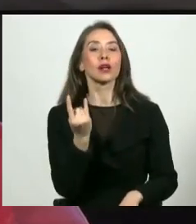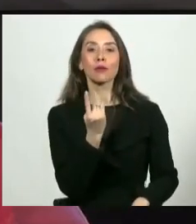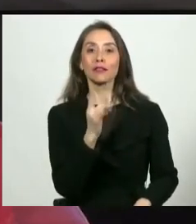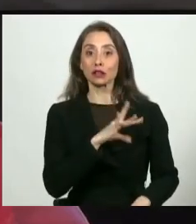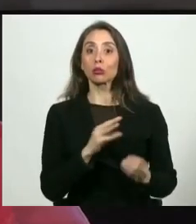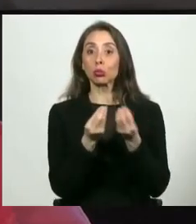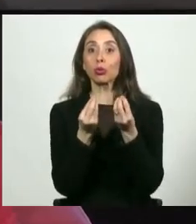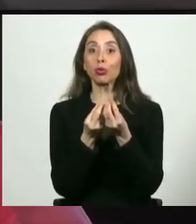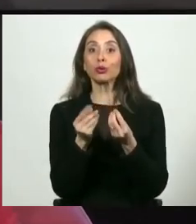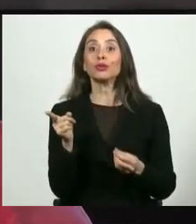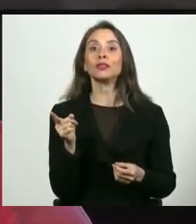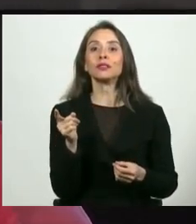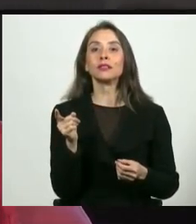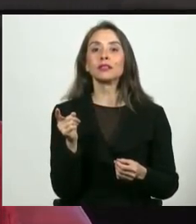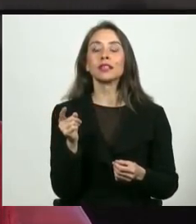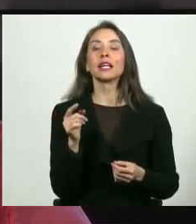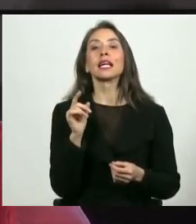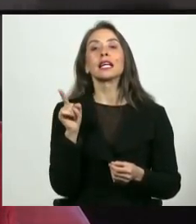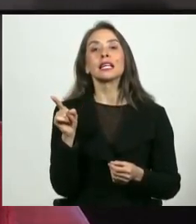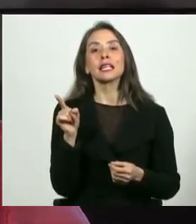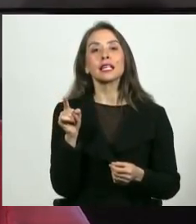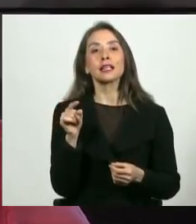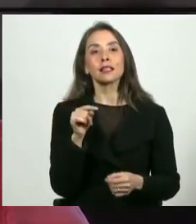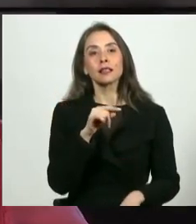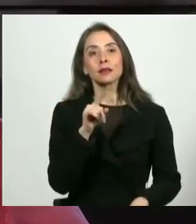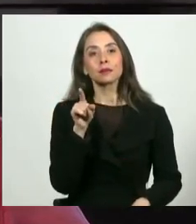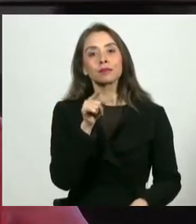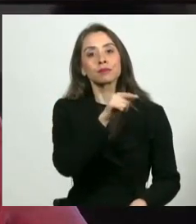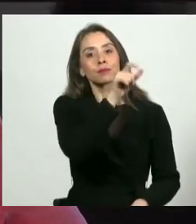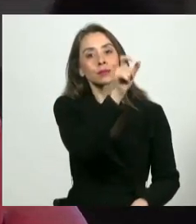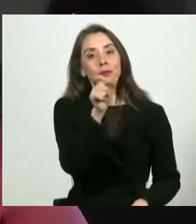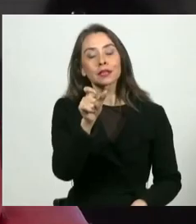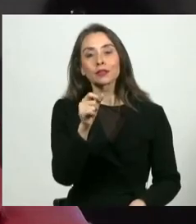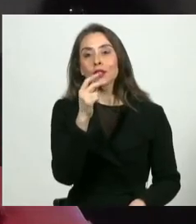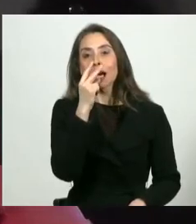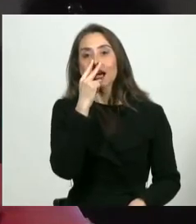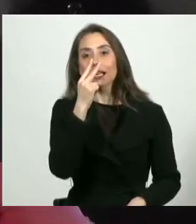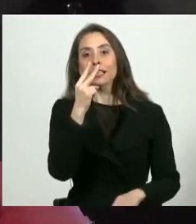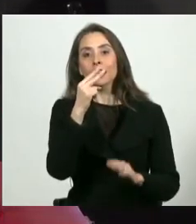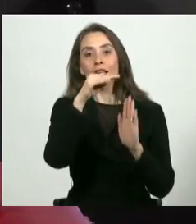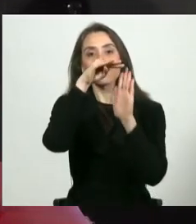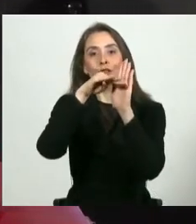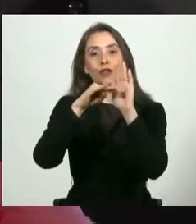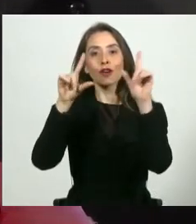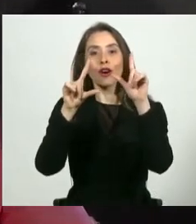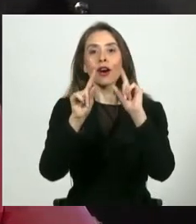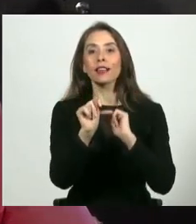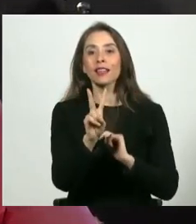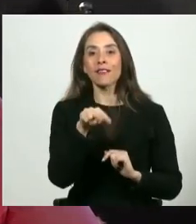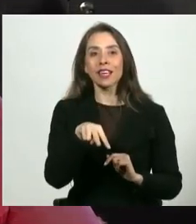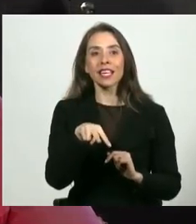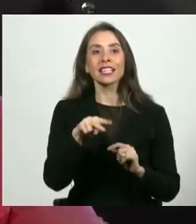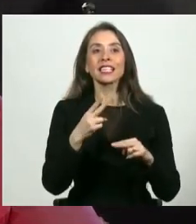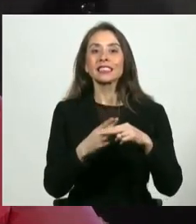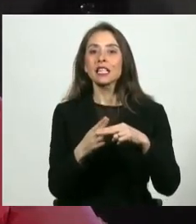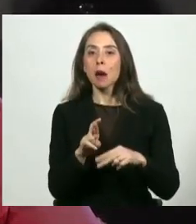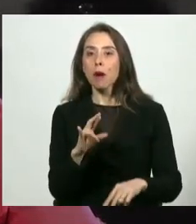Chile, y además su aspecto es conocido para quienes han visto el matinal de Televisión Nacional en la Rueda Patrimonial,